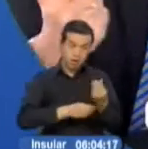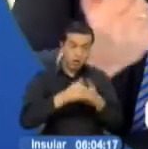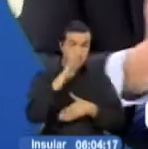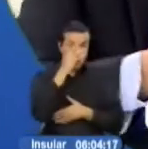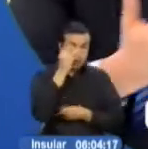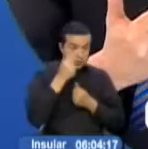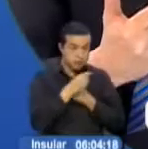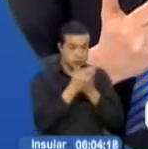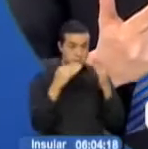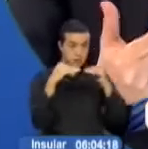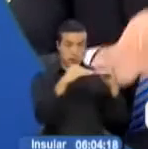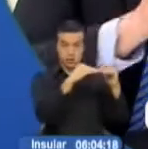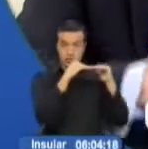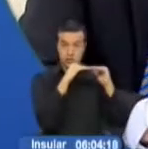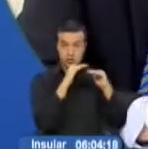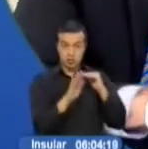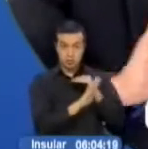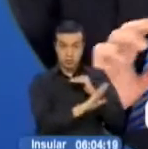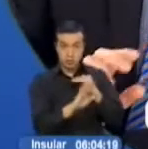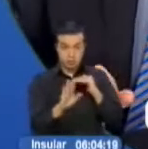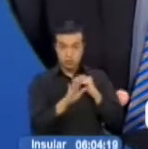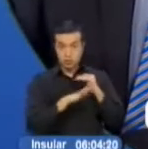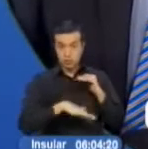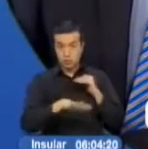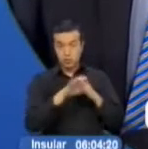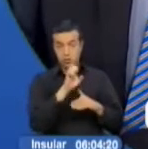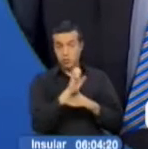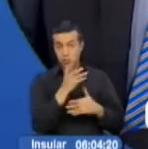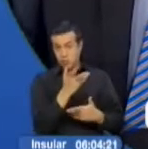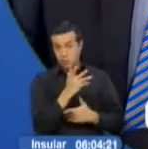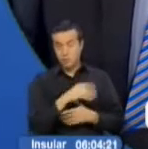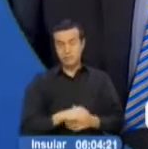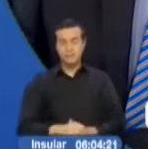mayor distribución de aquellos en los mercados locales?